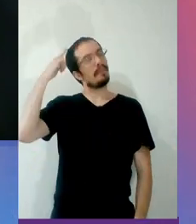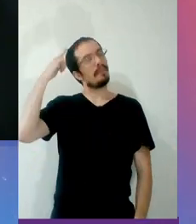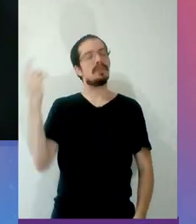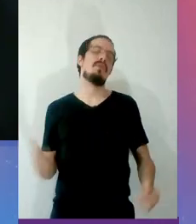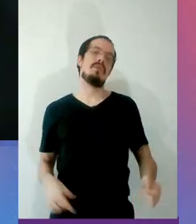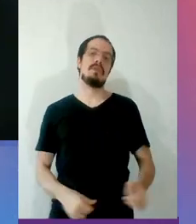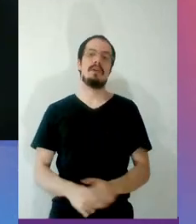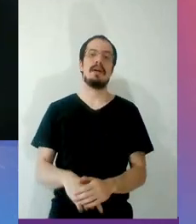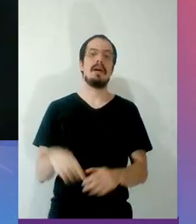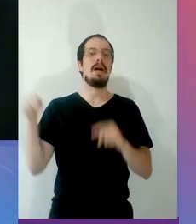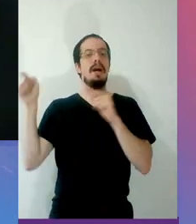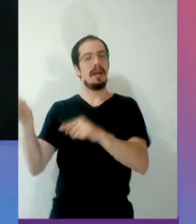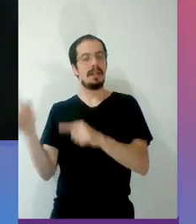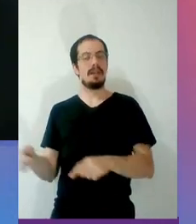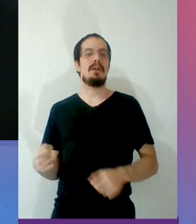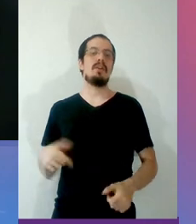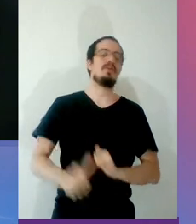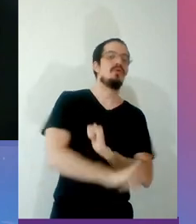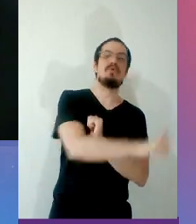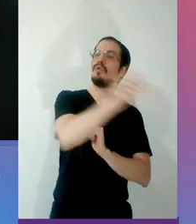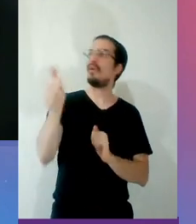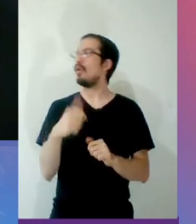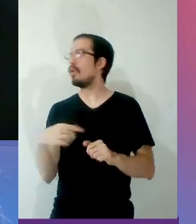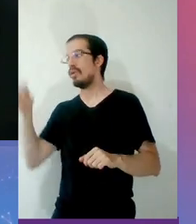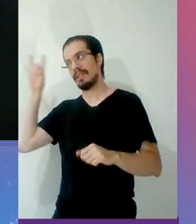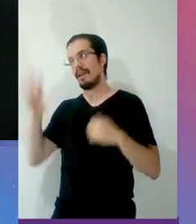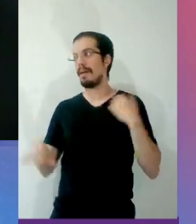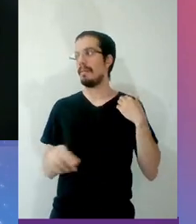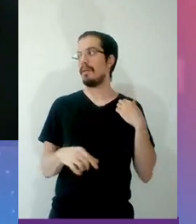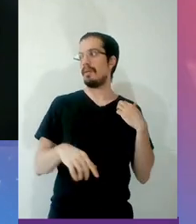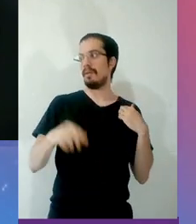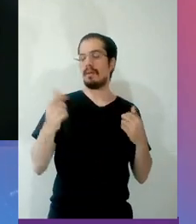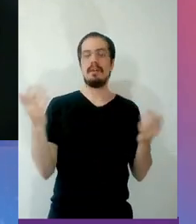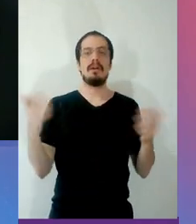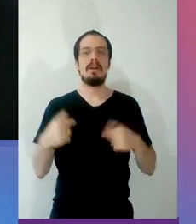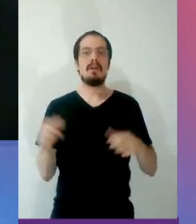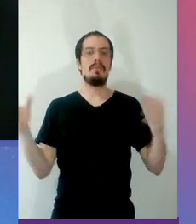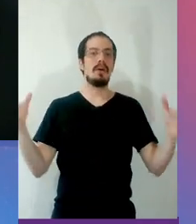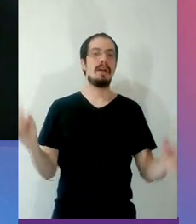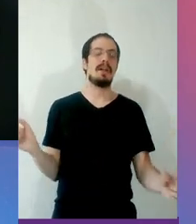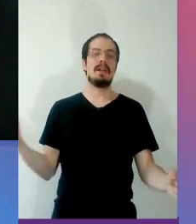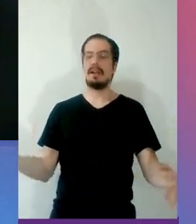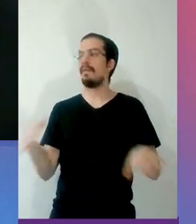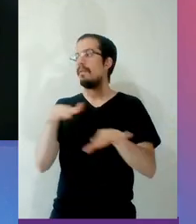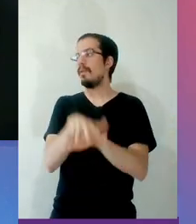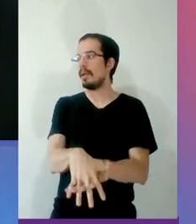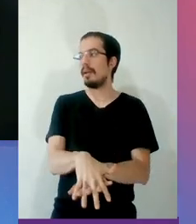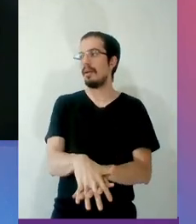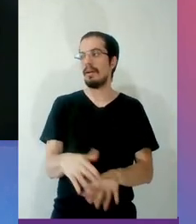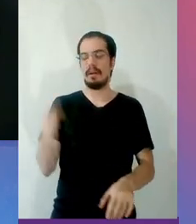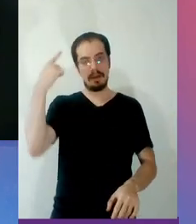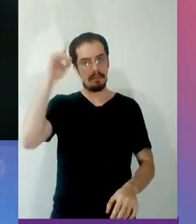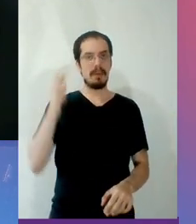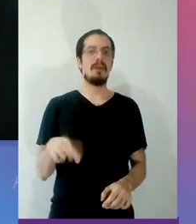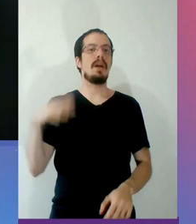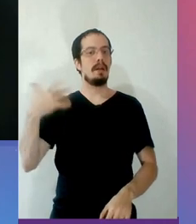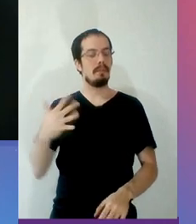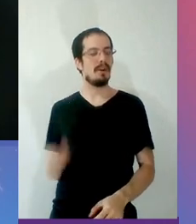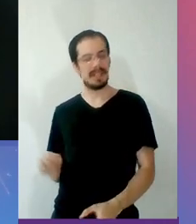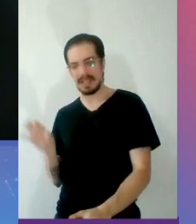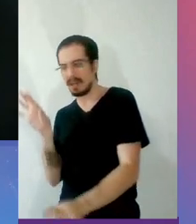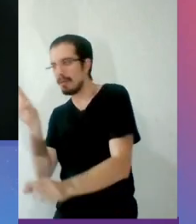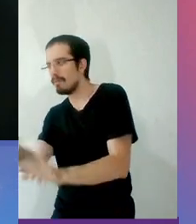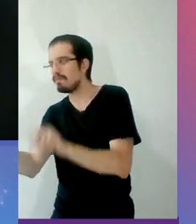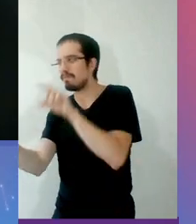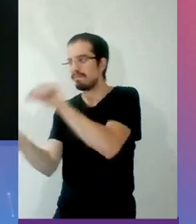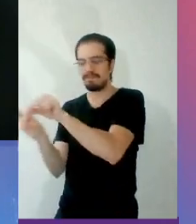aquí seguramente en esta reunión involucrados. Creo que hay que identificar ciertos liderazgos que puedan ayudar a que esto se